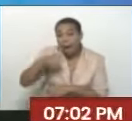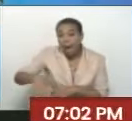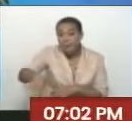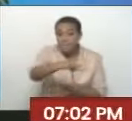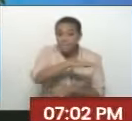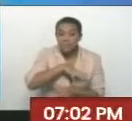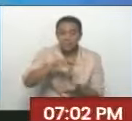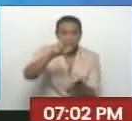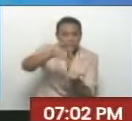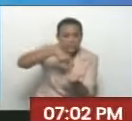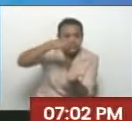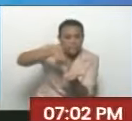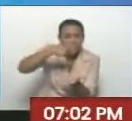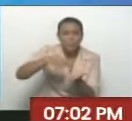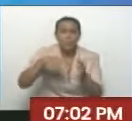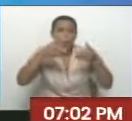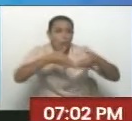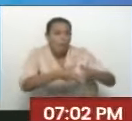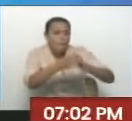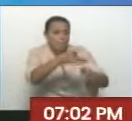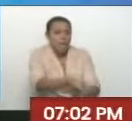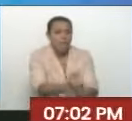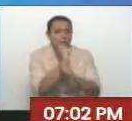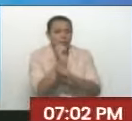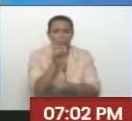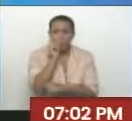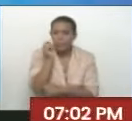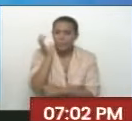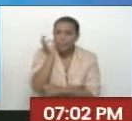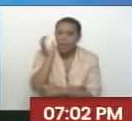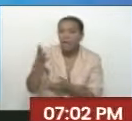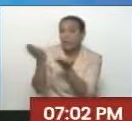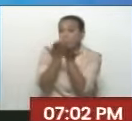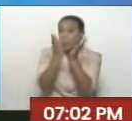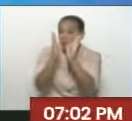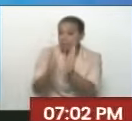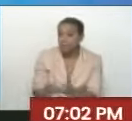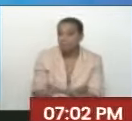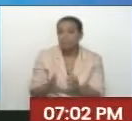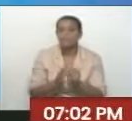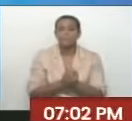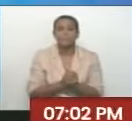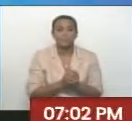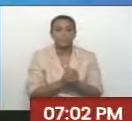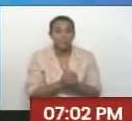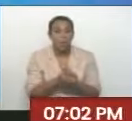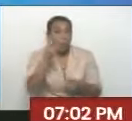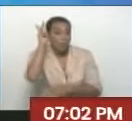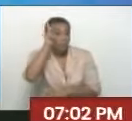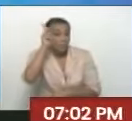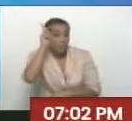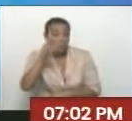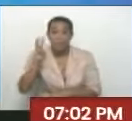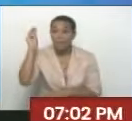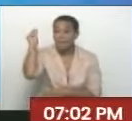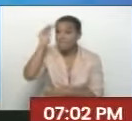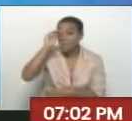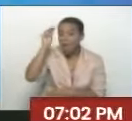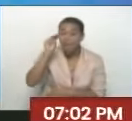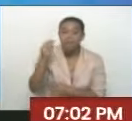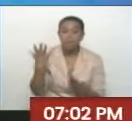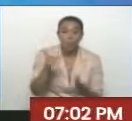campesinos, las campesinas, los pescadores, las pescadoras, los estudiantes, los profesores, los maestros,